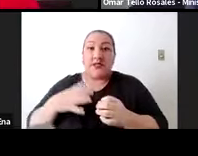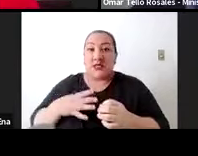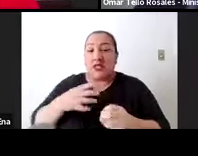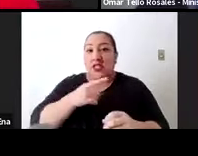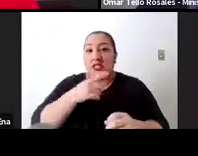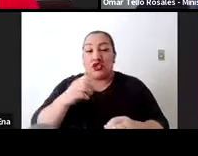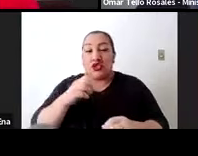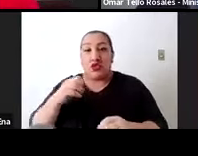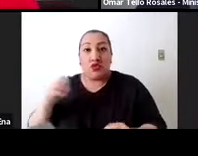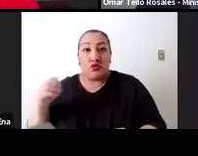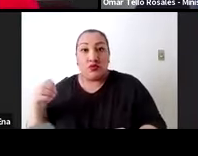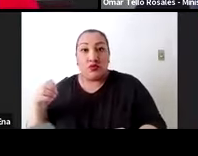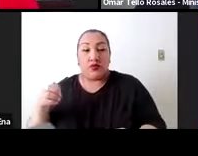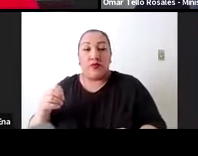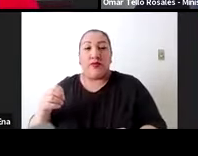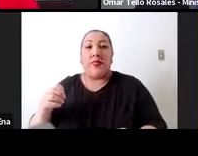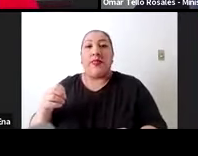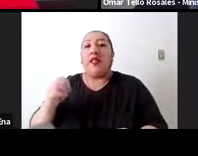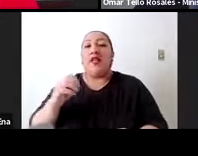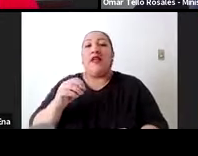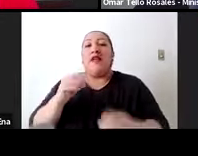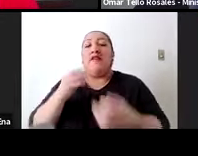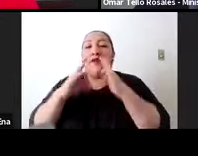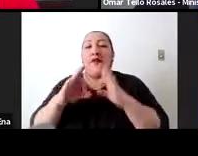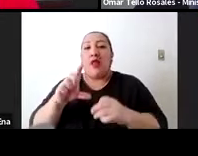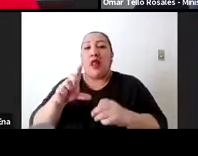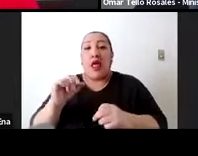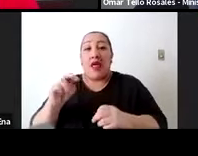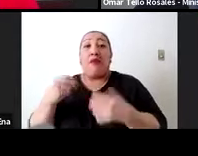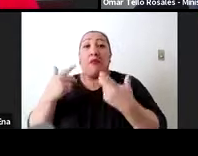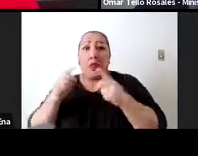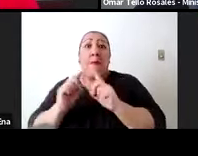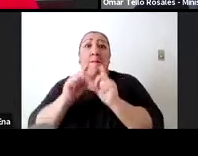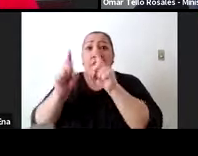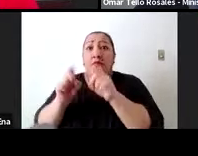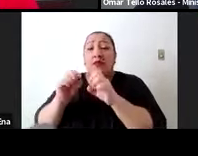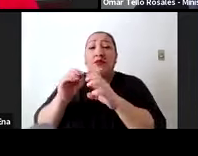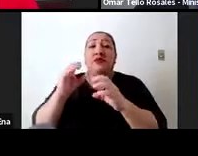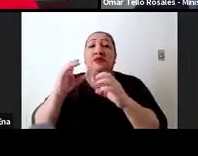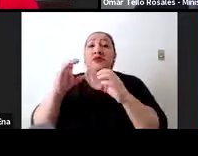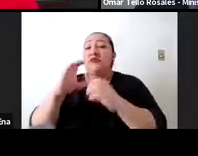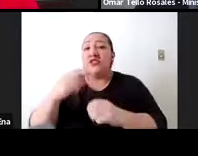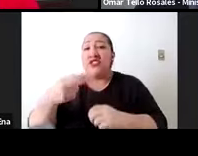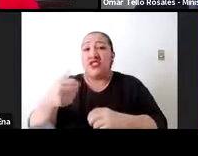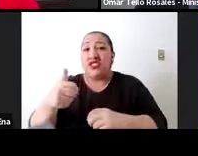Live, que pueden hacer sus preguntas al chat. Ya estamos recibiendo varias de ellas,